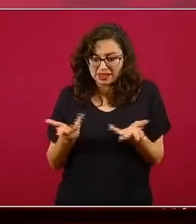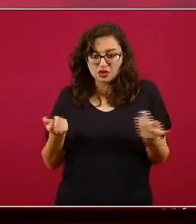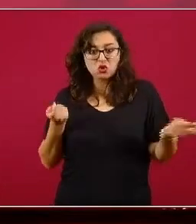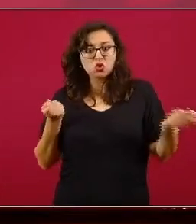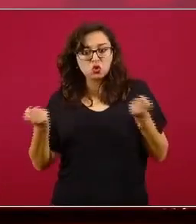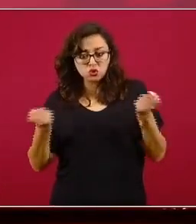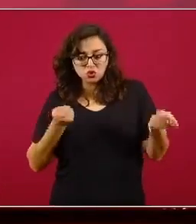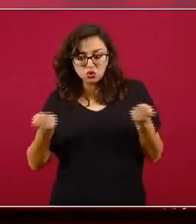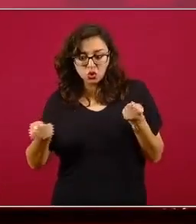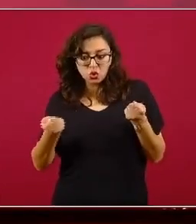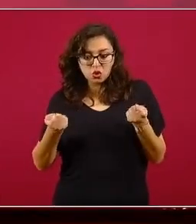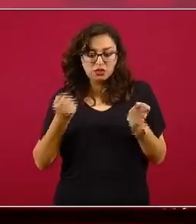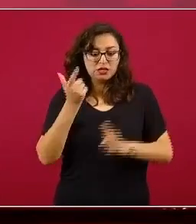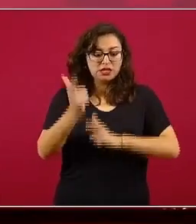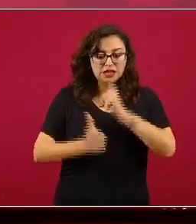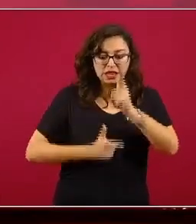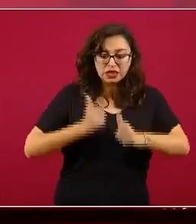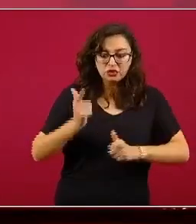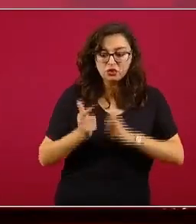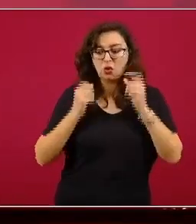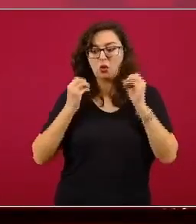se acelere o se desacelere.